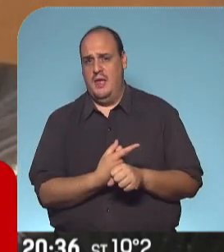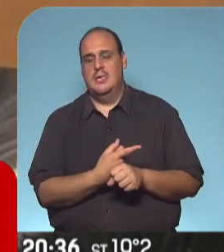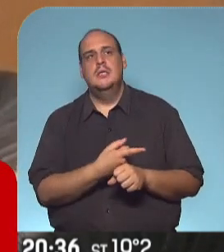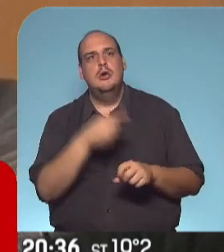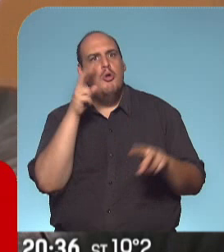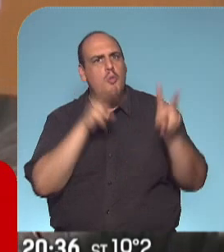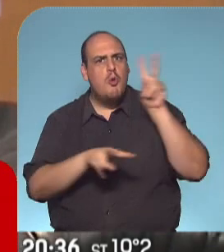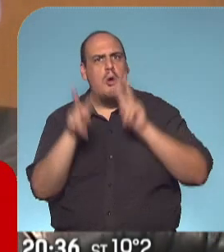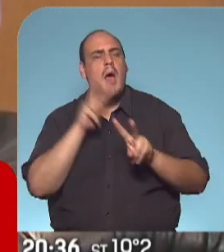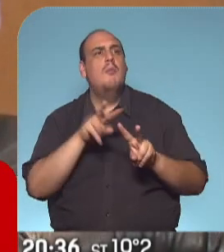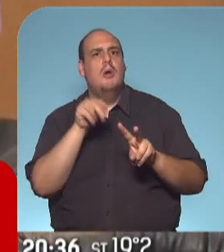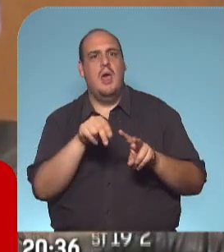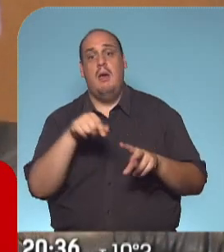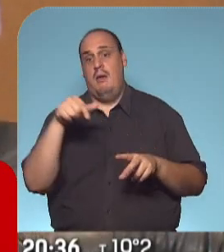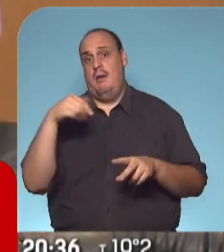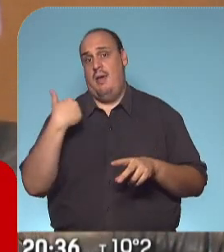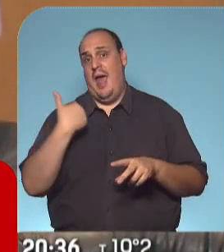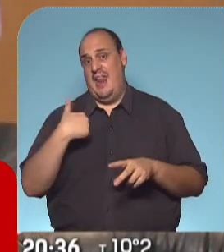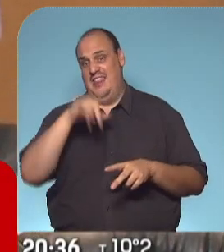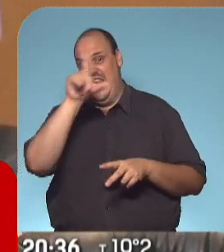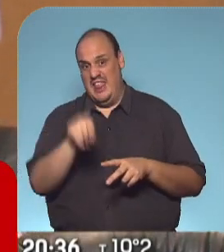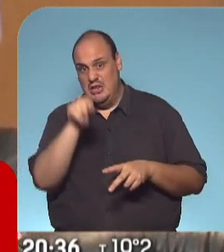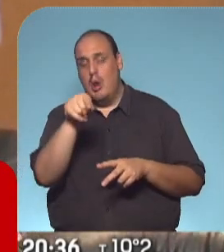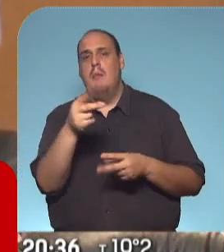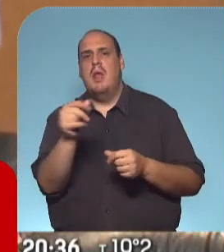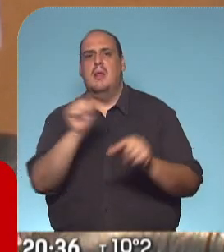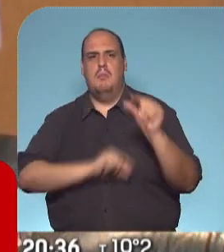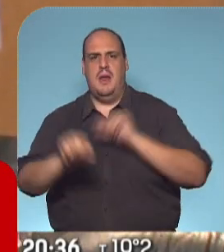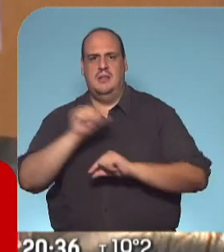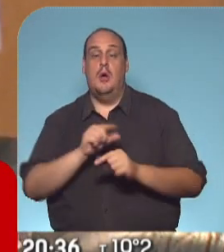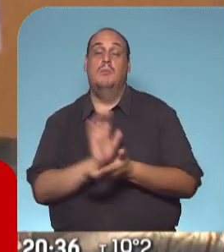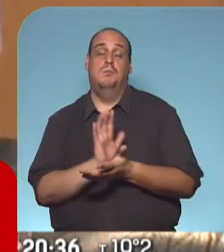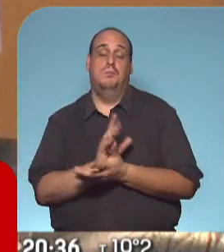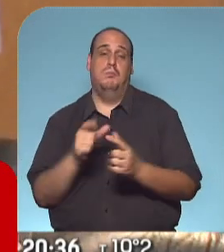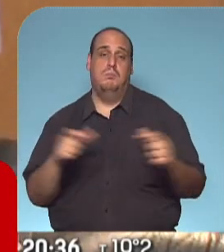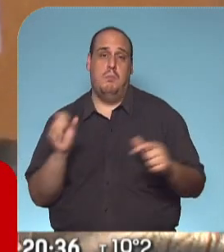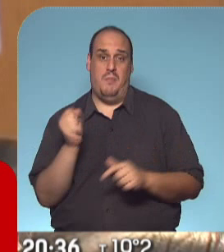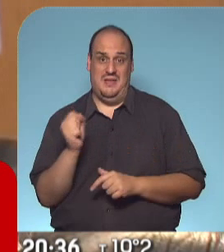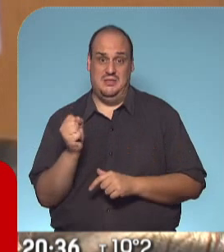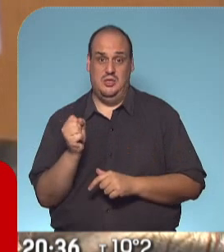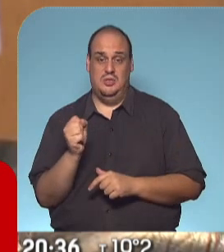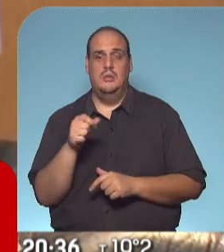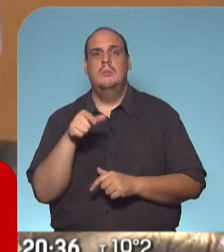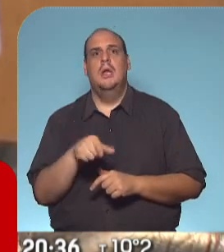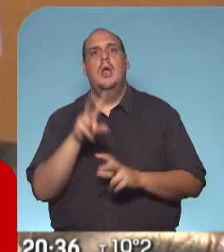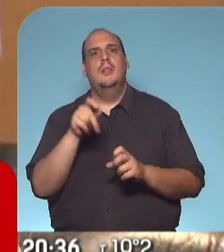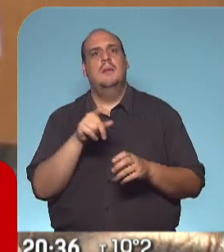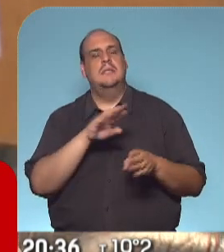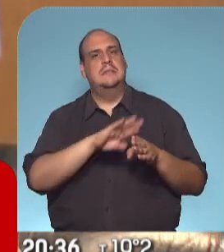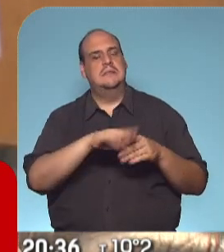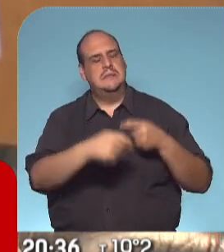desarrollar el mercado de crédito interno, el mercado de deuda pública en pesos, pero las restricciones de financiamiento son muy